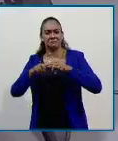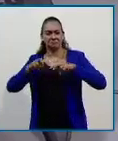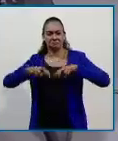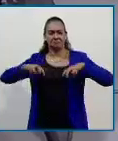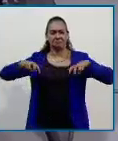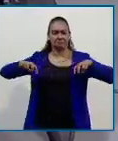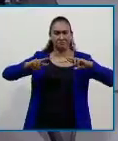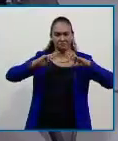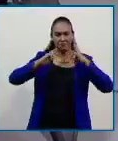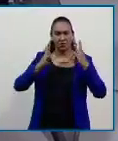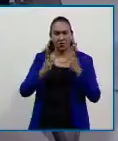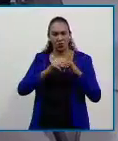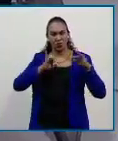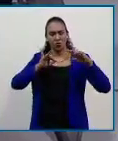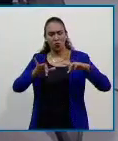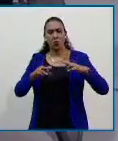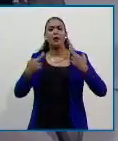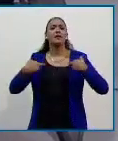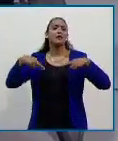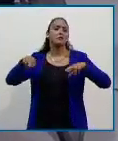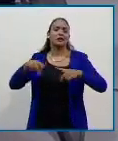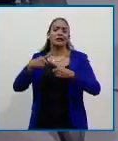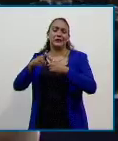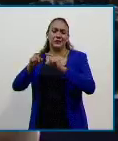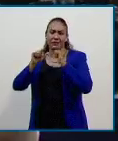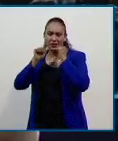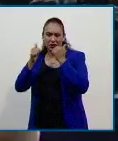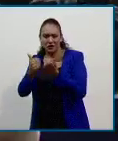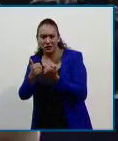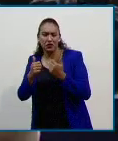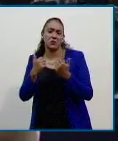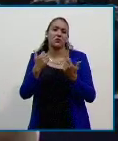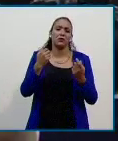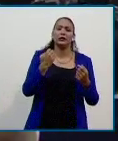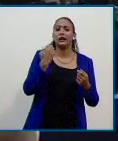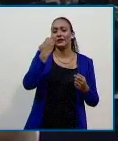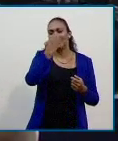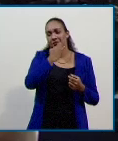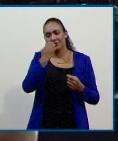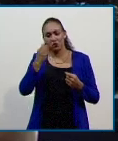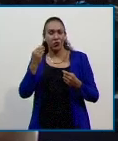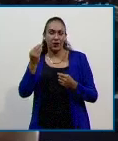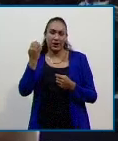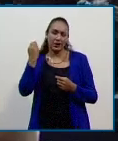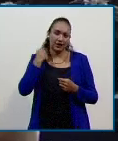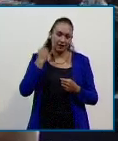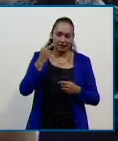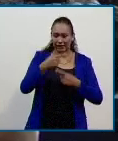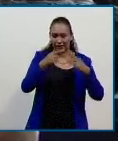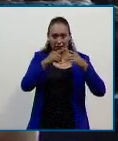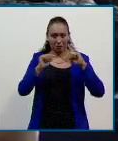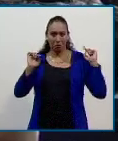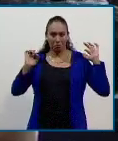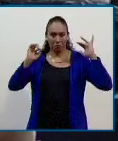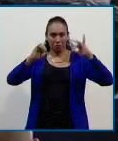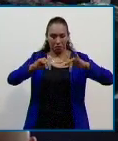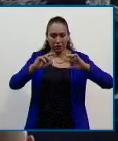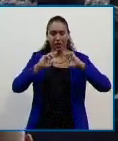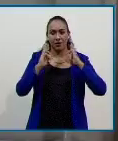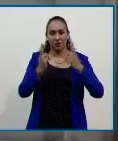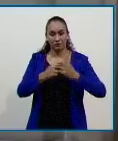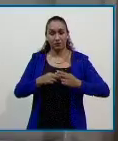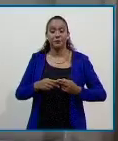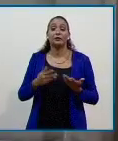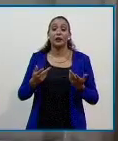del país, representantes de órganos internacionales, de la academia y de asociaciones de impartidores de justicia, la ministra